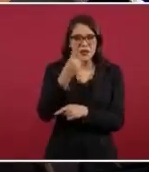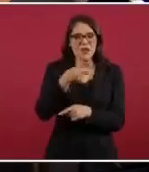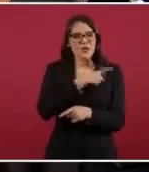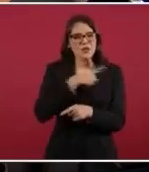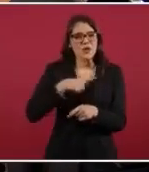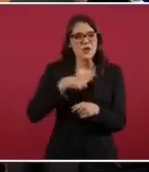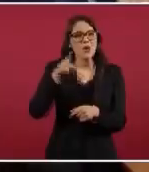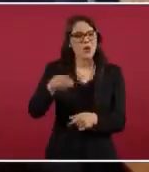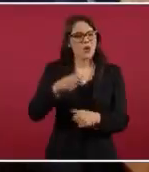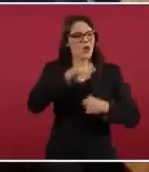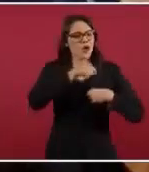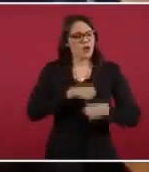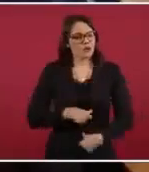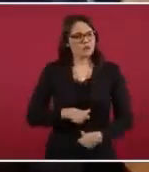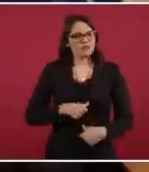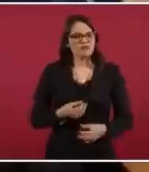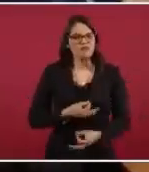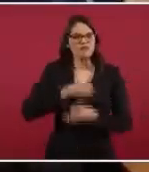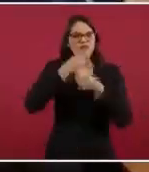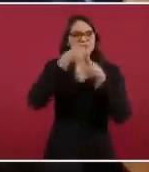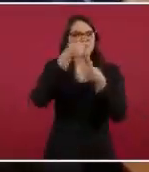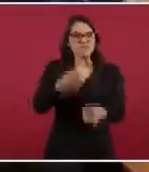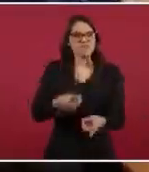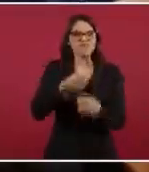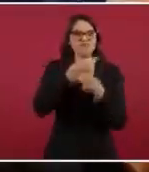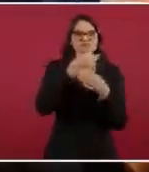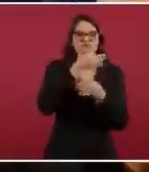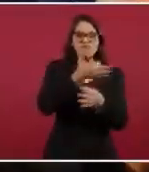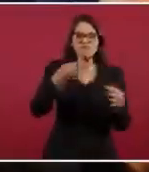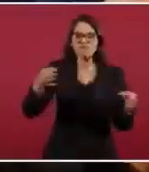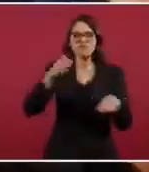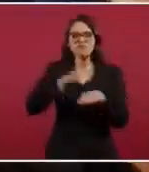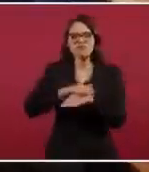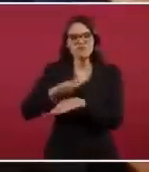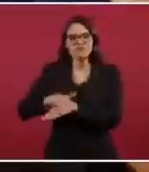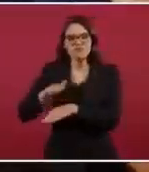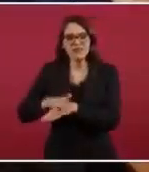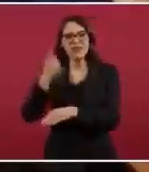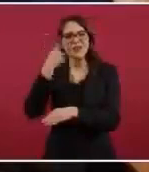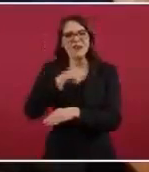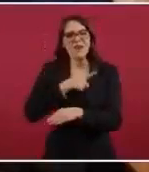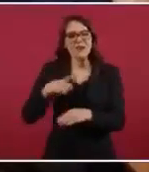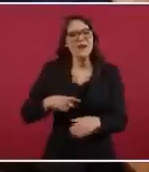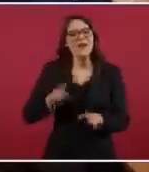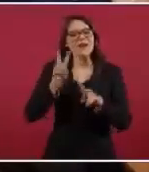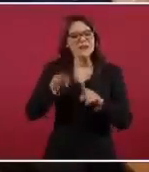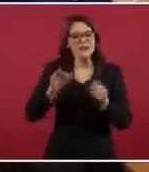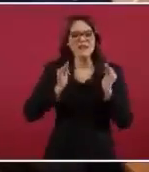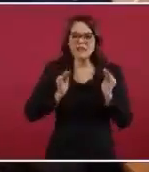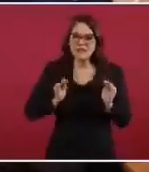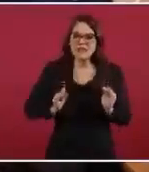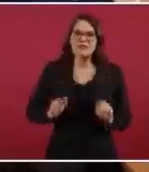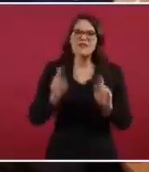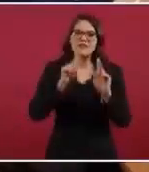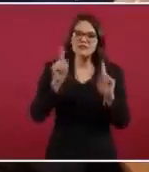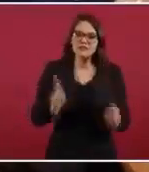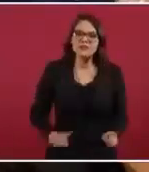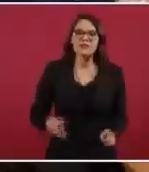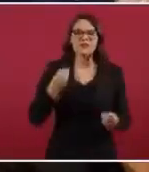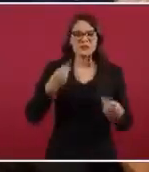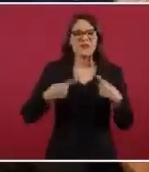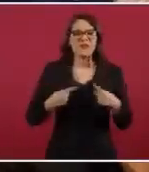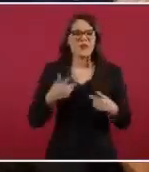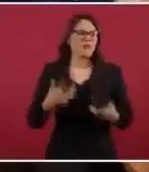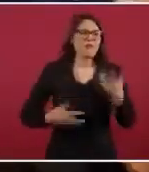convóquelo usted porque es la única manera de llevar esta revolución pacífica, realmente pacífica, para calmar a todos aquellos que lo están